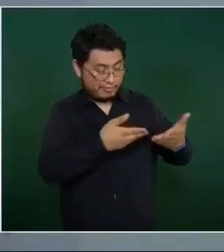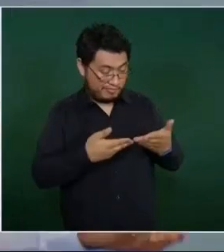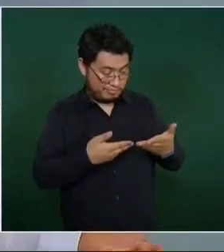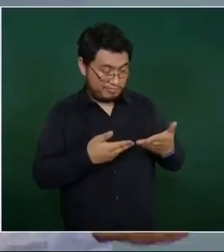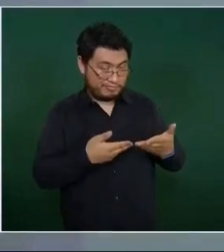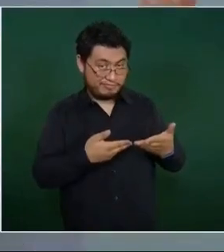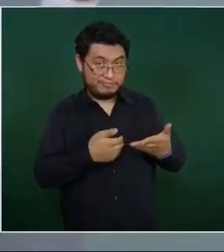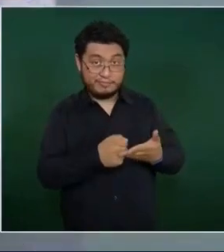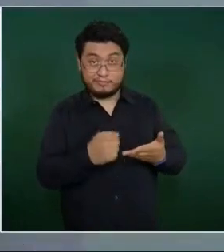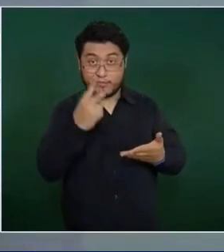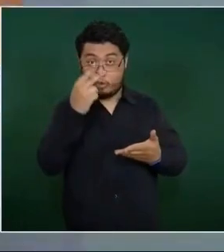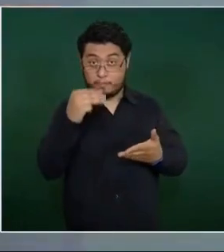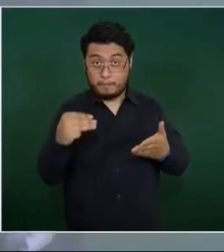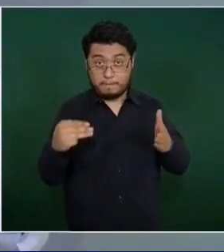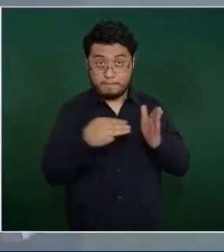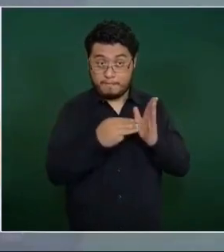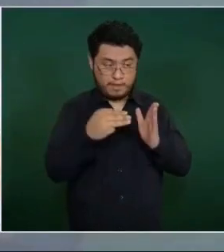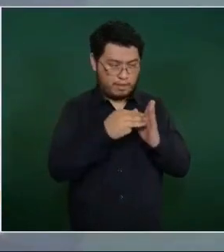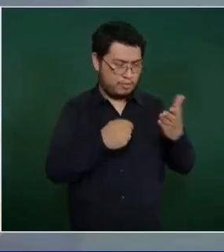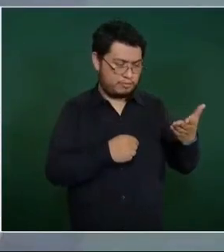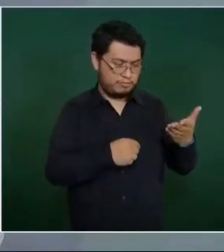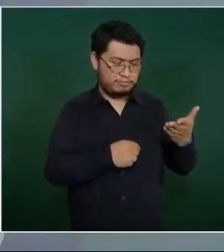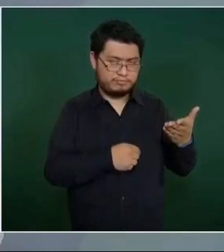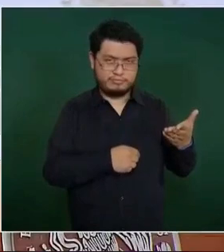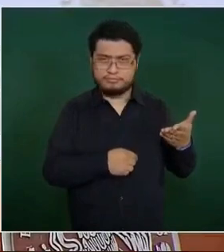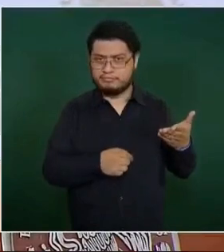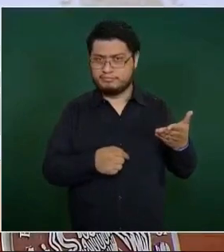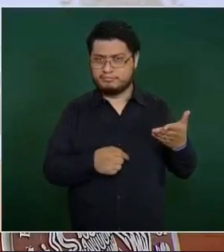pues de 2 millones a 200.